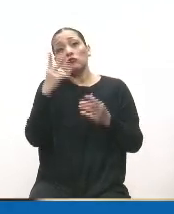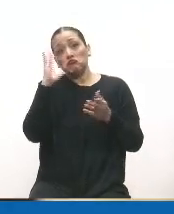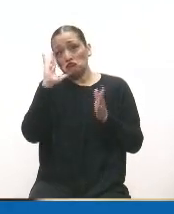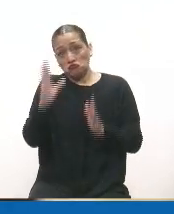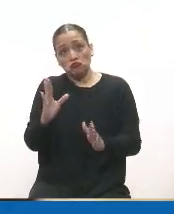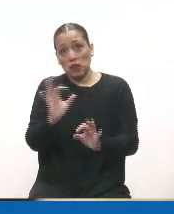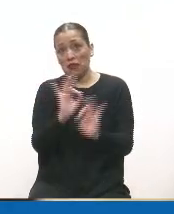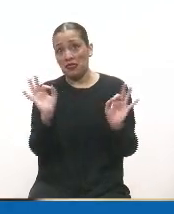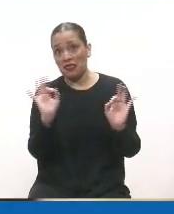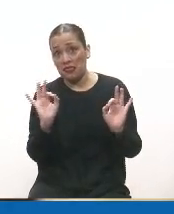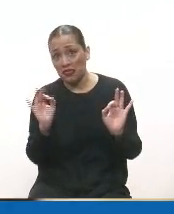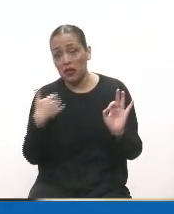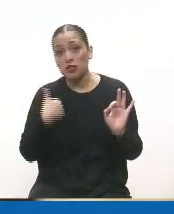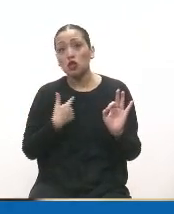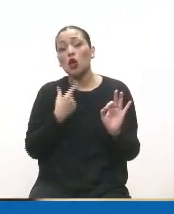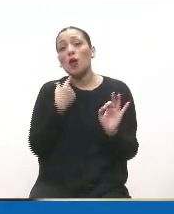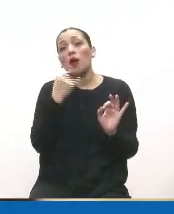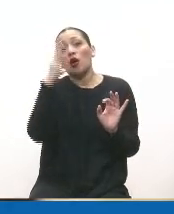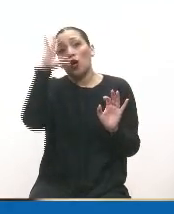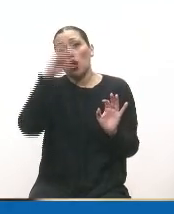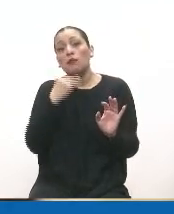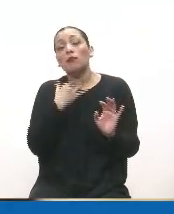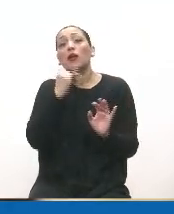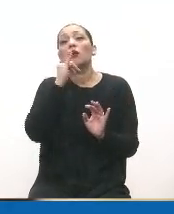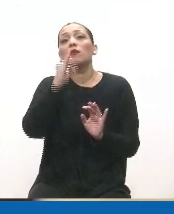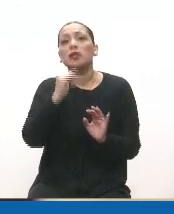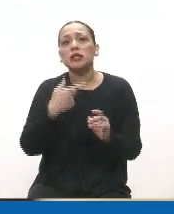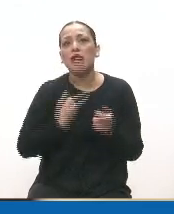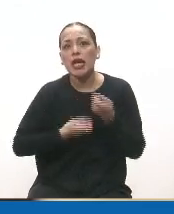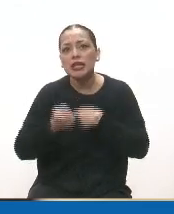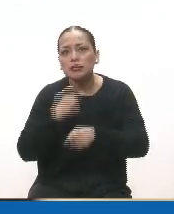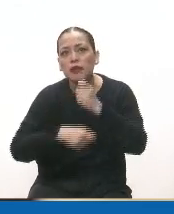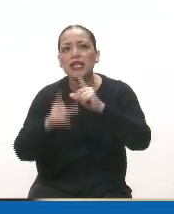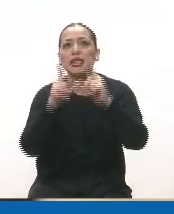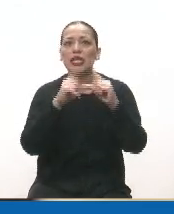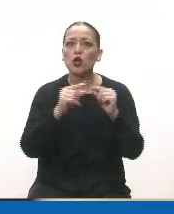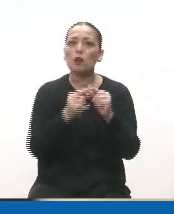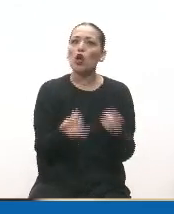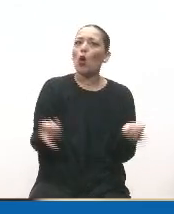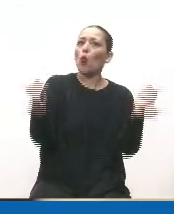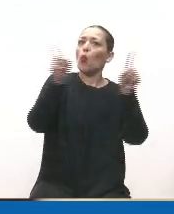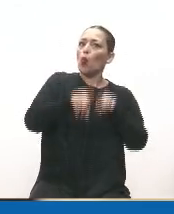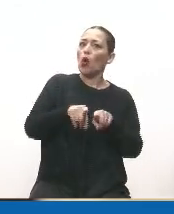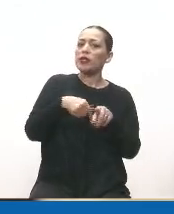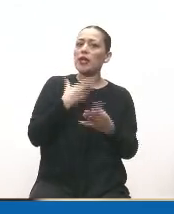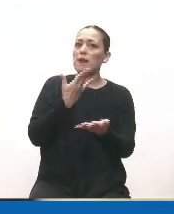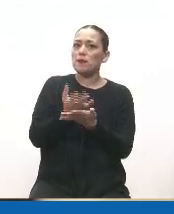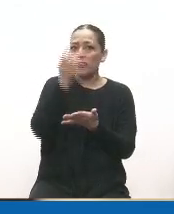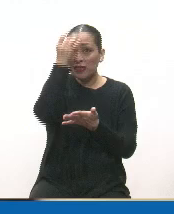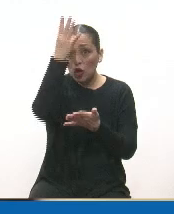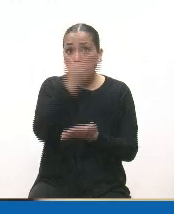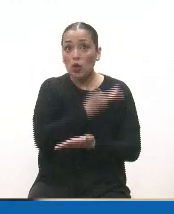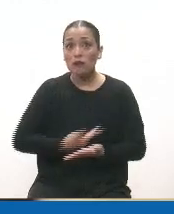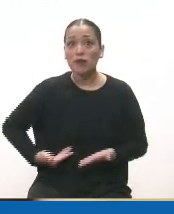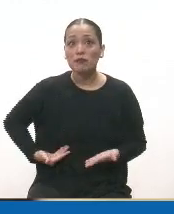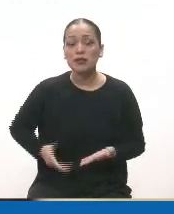consignar los expedientes que fueron reingresados. Le pido disculpas a